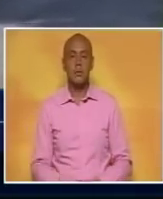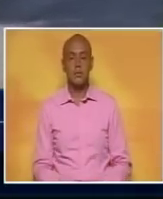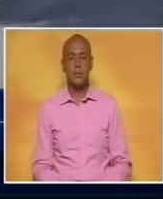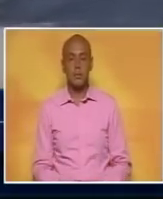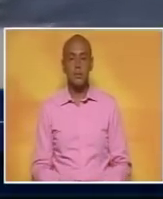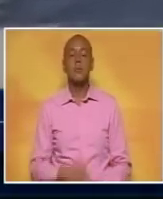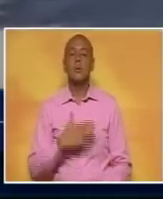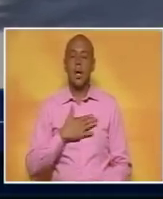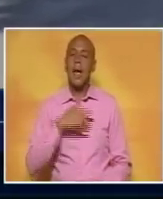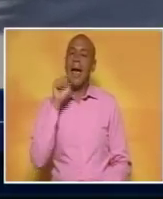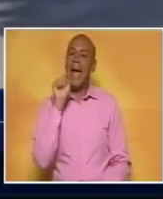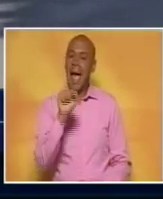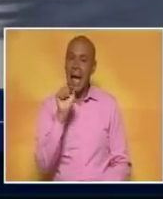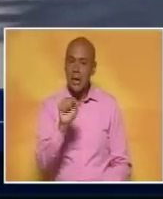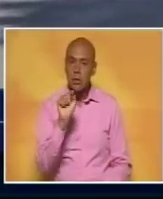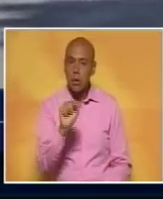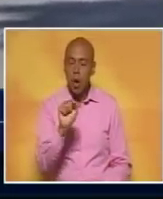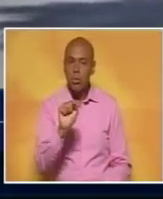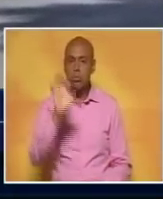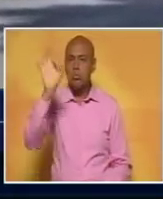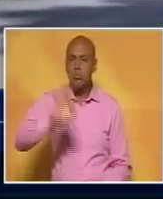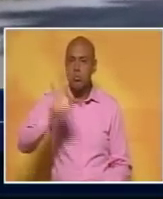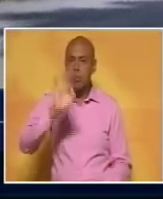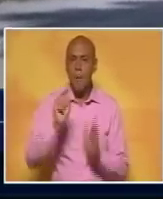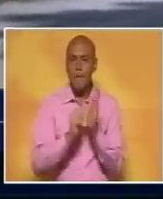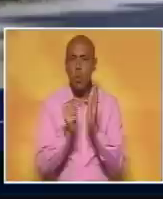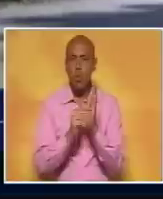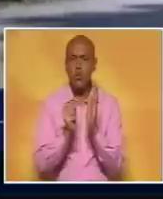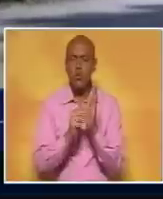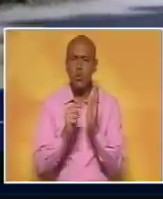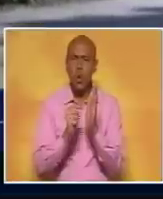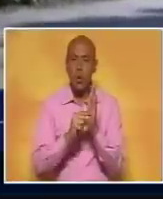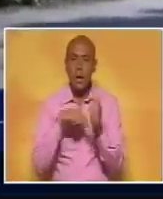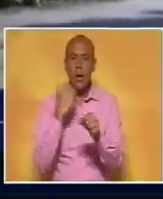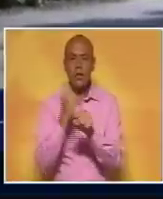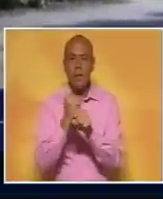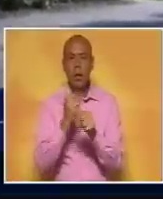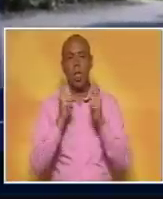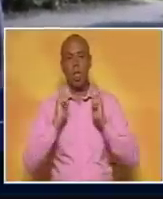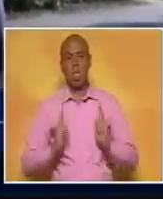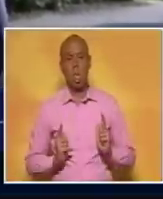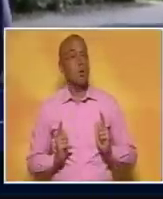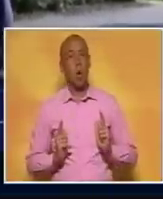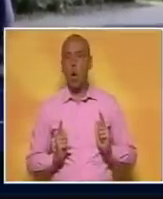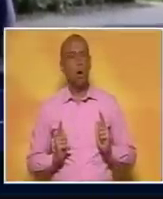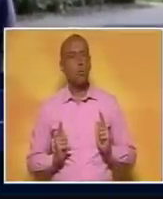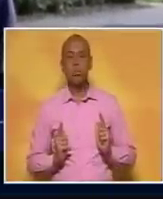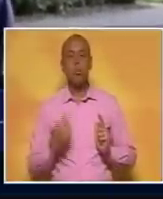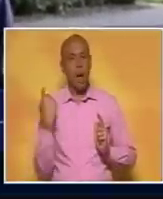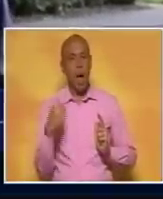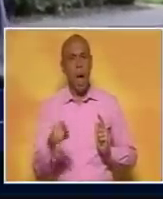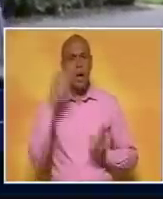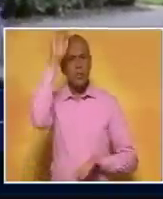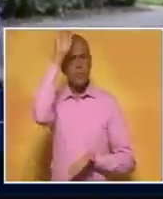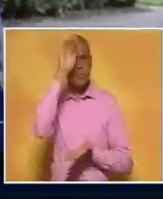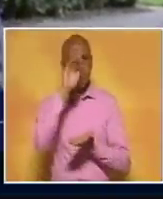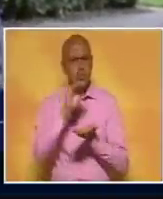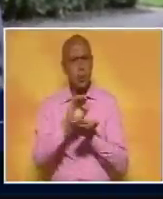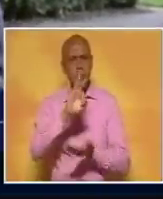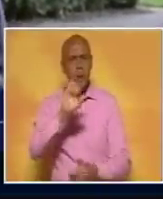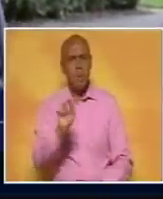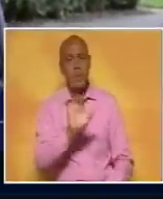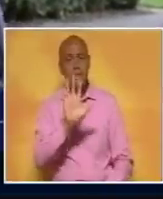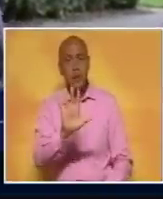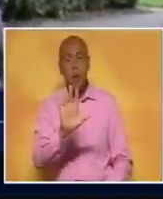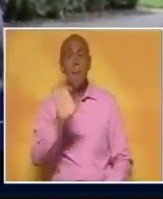Son los mejores números que hemos tenido en más de 50 años. Los números de desempleo han bajado a 3,5%, así que eso nos lleva a mucho tiempo